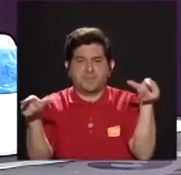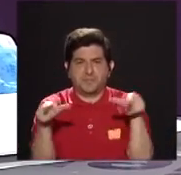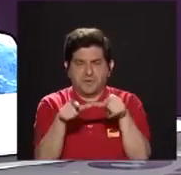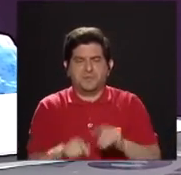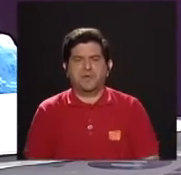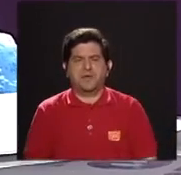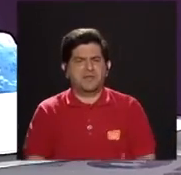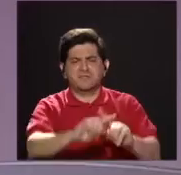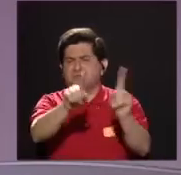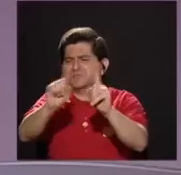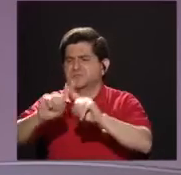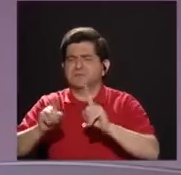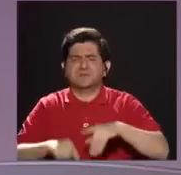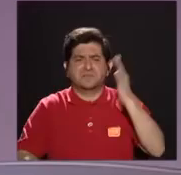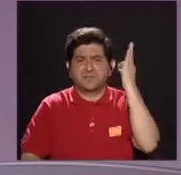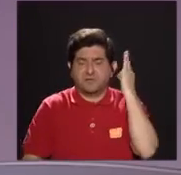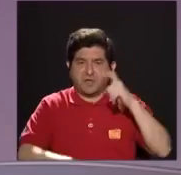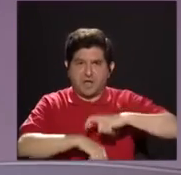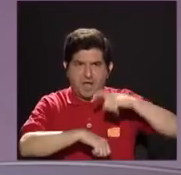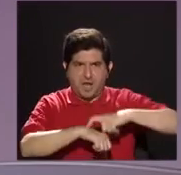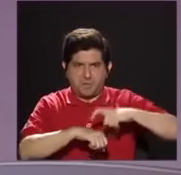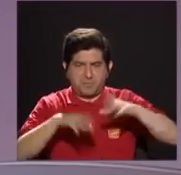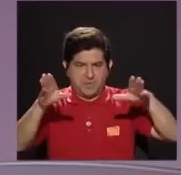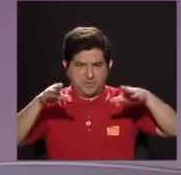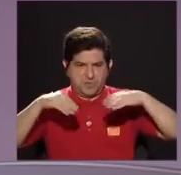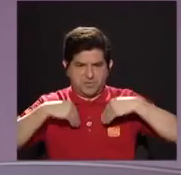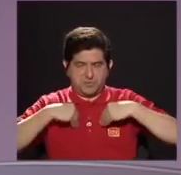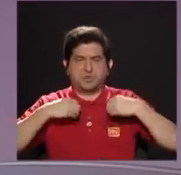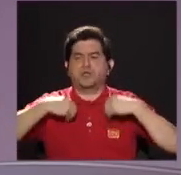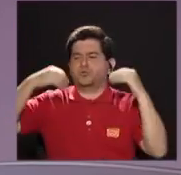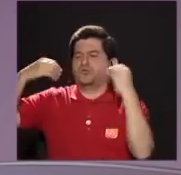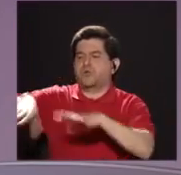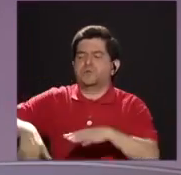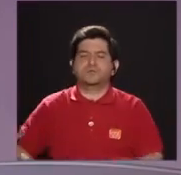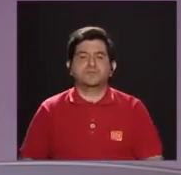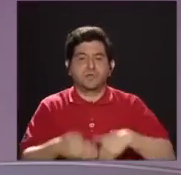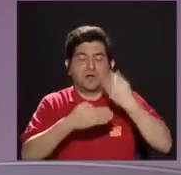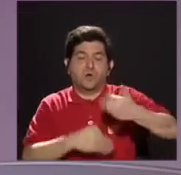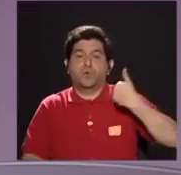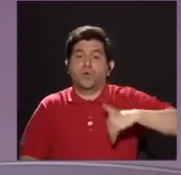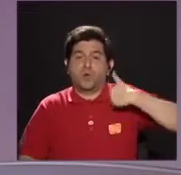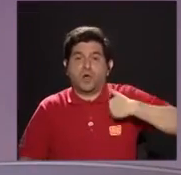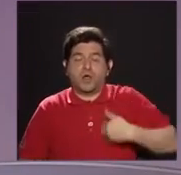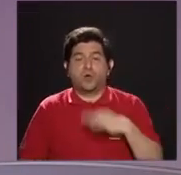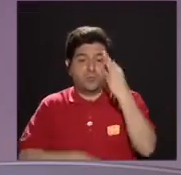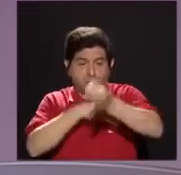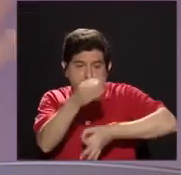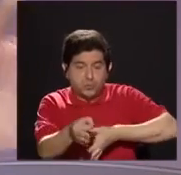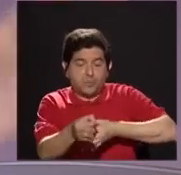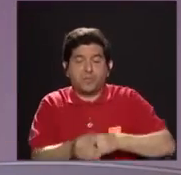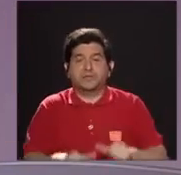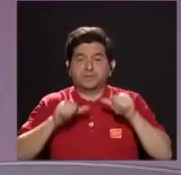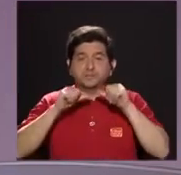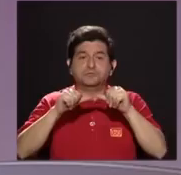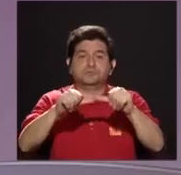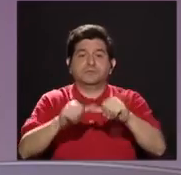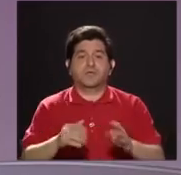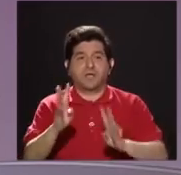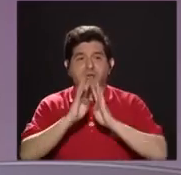un montón de mujeres y en el momento que asumieron el puesto renunciaron para que asumieran los hombres que estaban de suplentes, ¿verdad? Que es lo